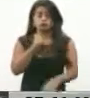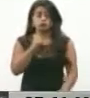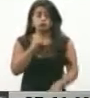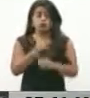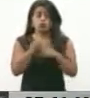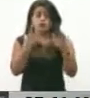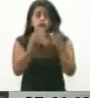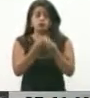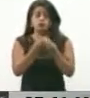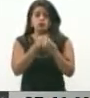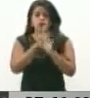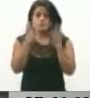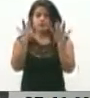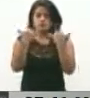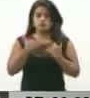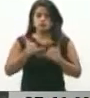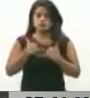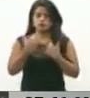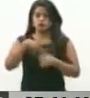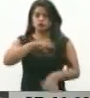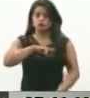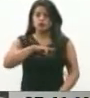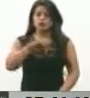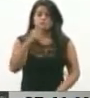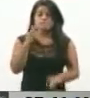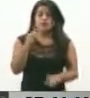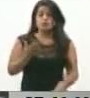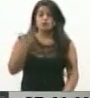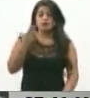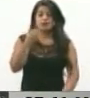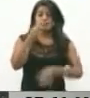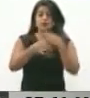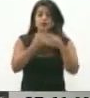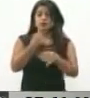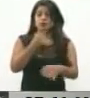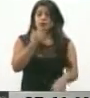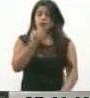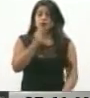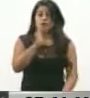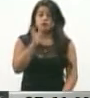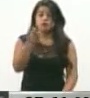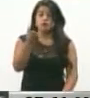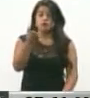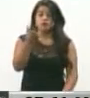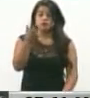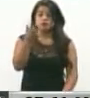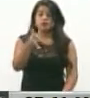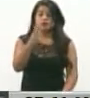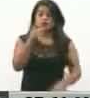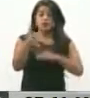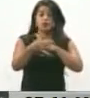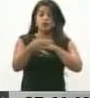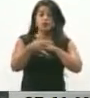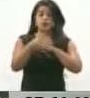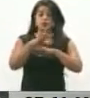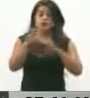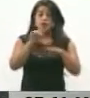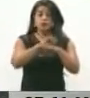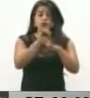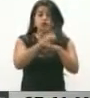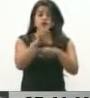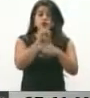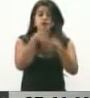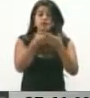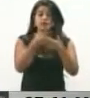y hecho por nosotros mismos. Es muy importante decir allí que bajo esta tecnología está un software que se llama